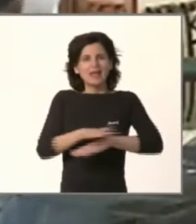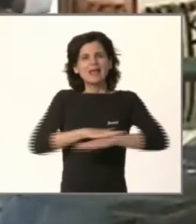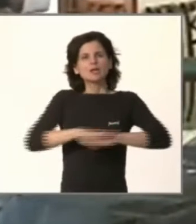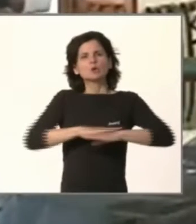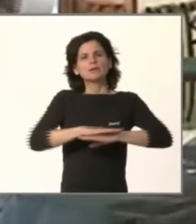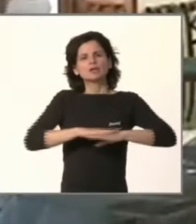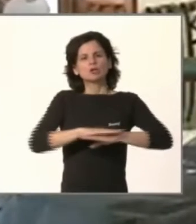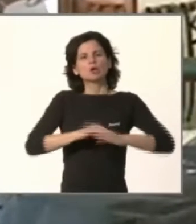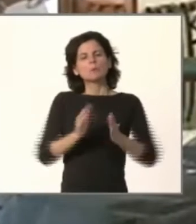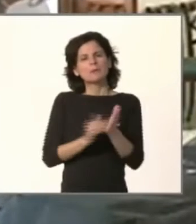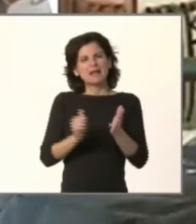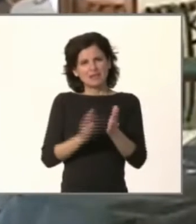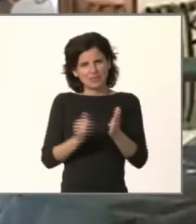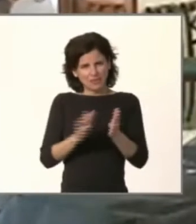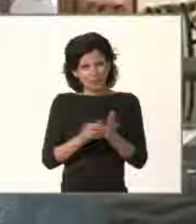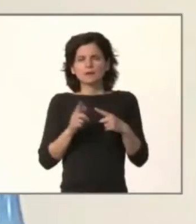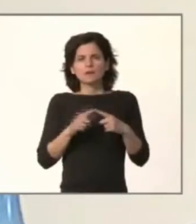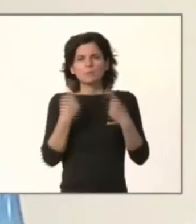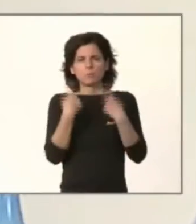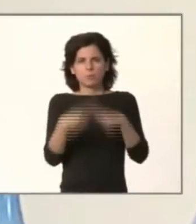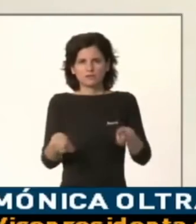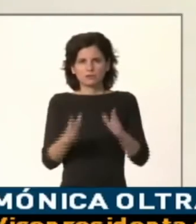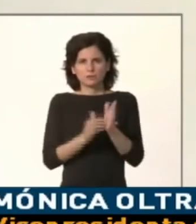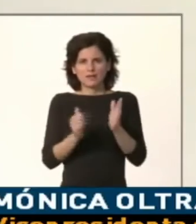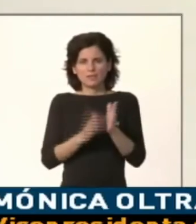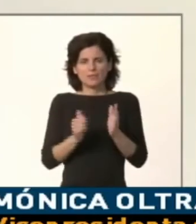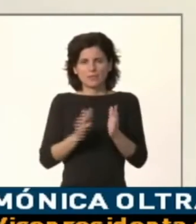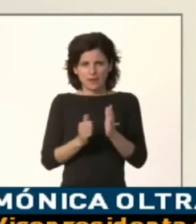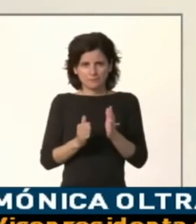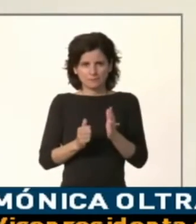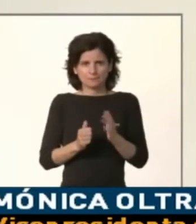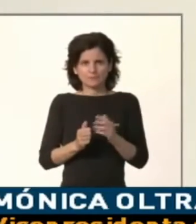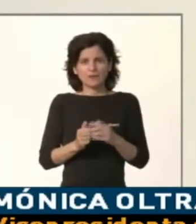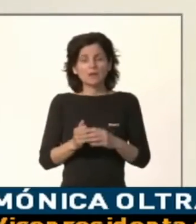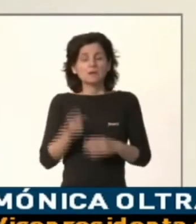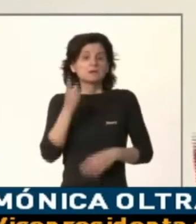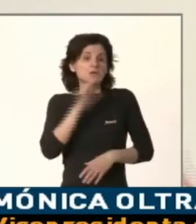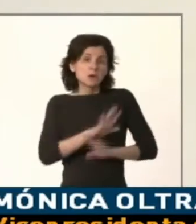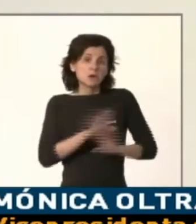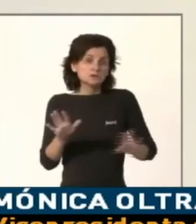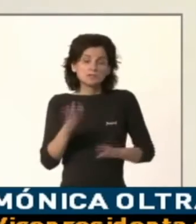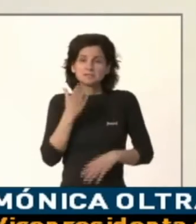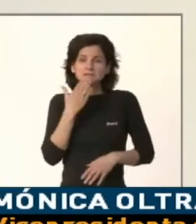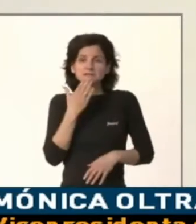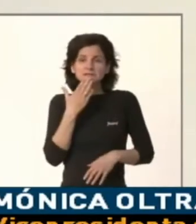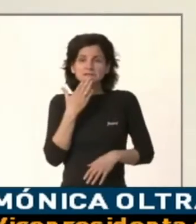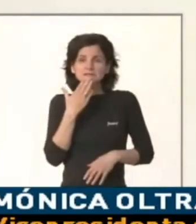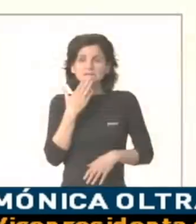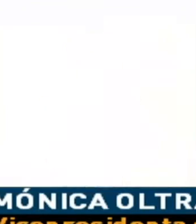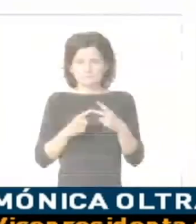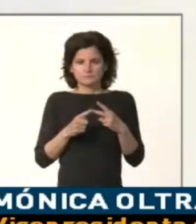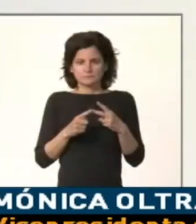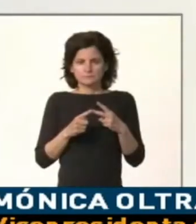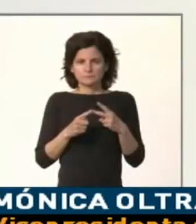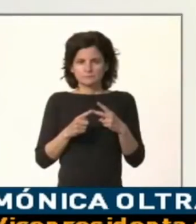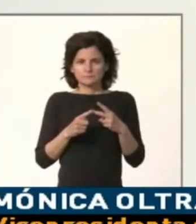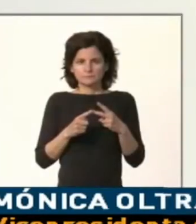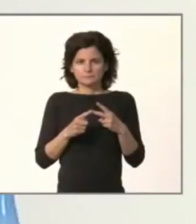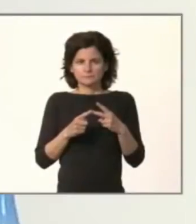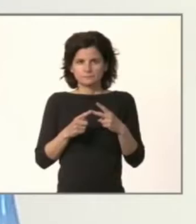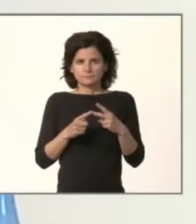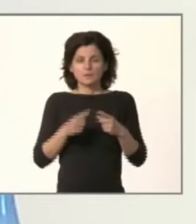al juzgados de esa ampliación del puerto no estábamos de la tabla si se contemplará a saber ha tratado así el consell yo